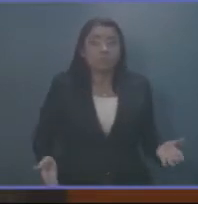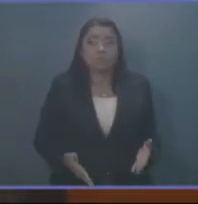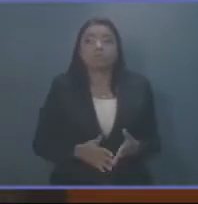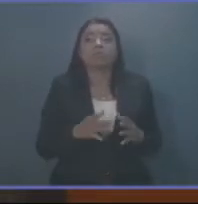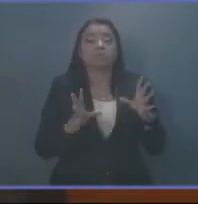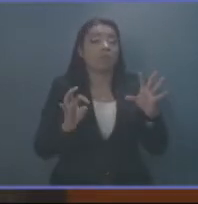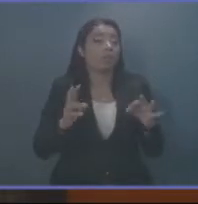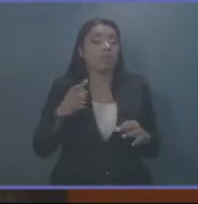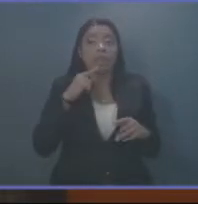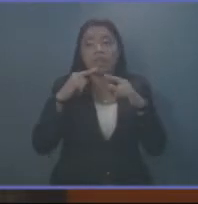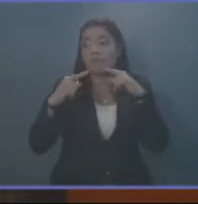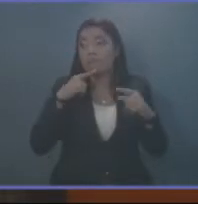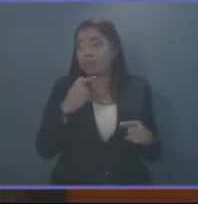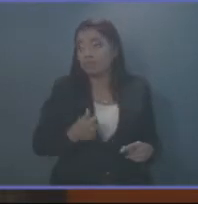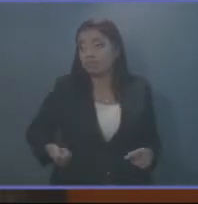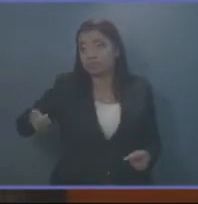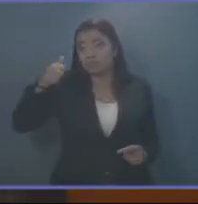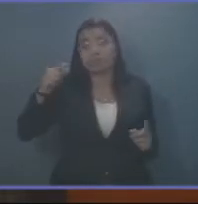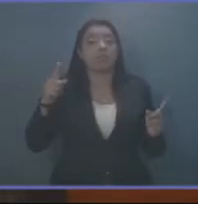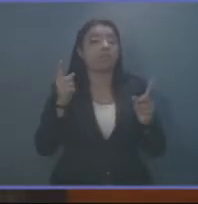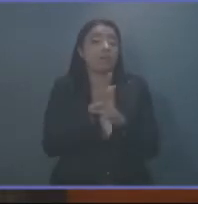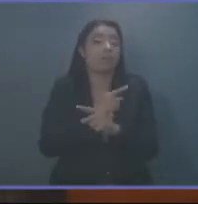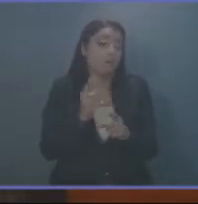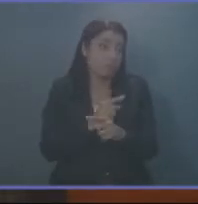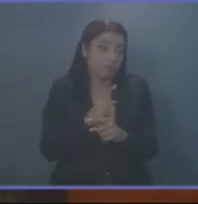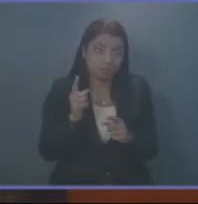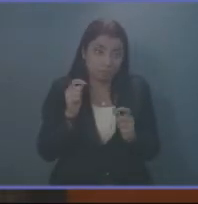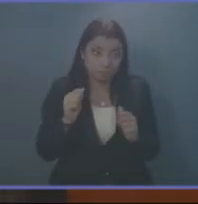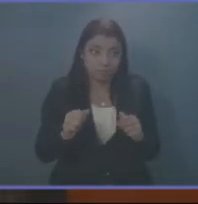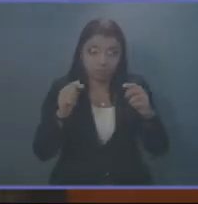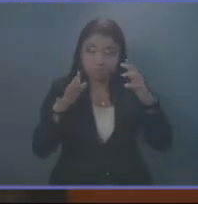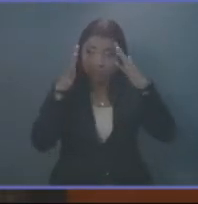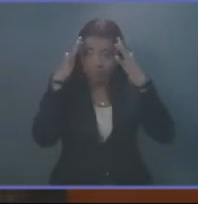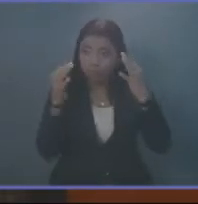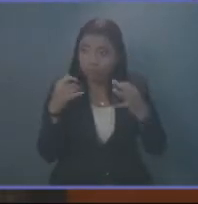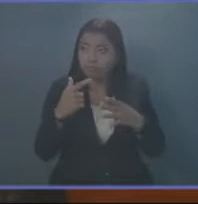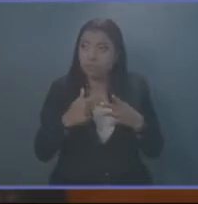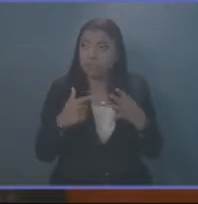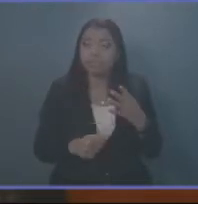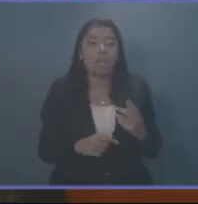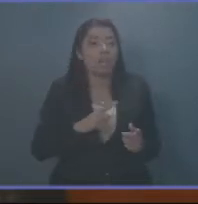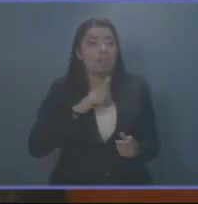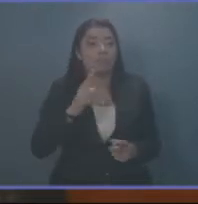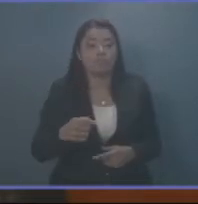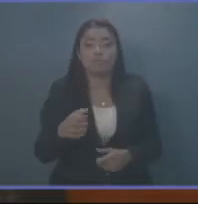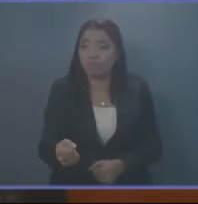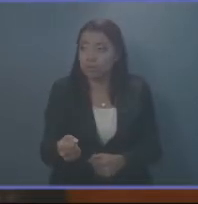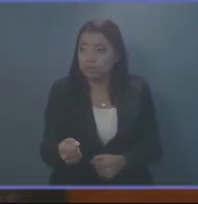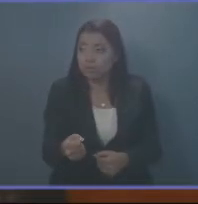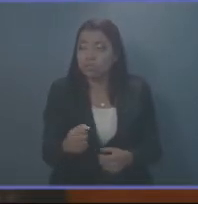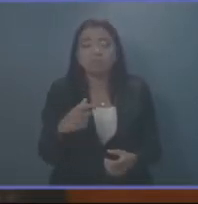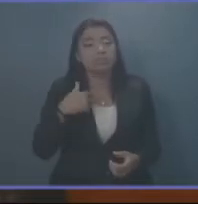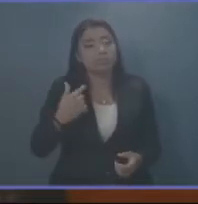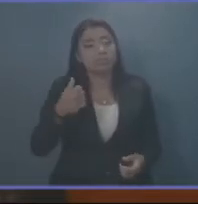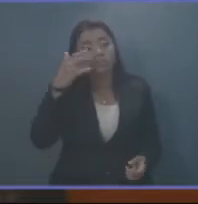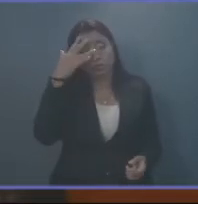alguna jefatura tienen que hacer cambios, no los van a tener por decreto de ley ahí a la fuerza. Yo creo que